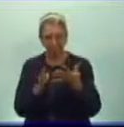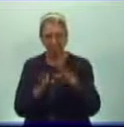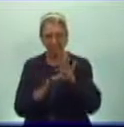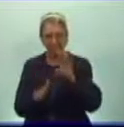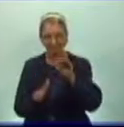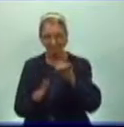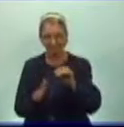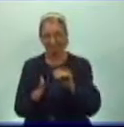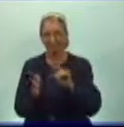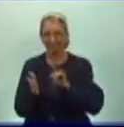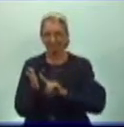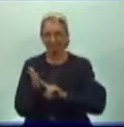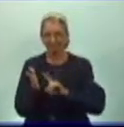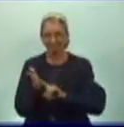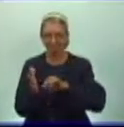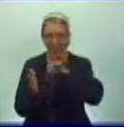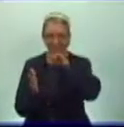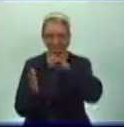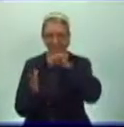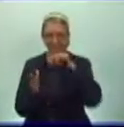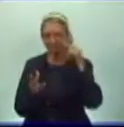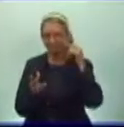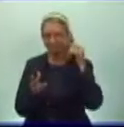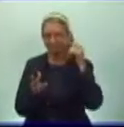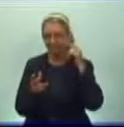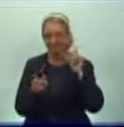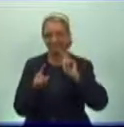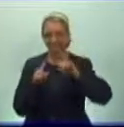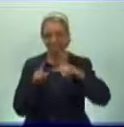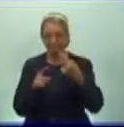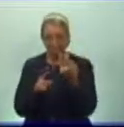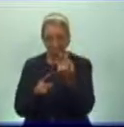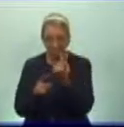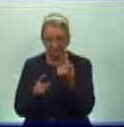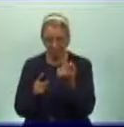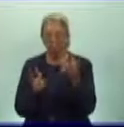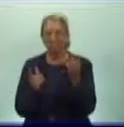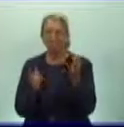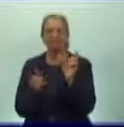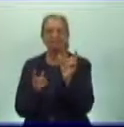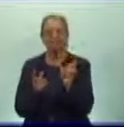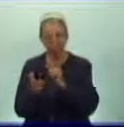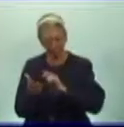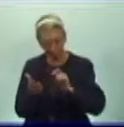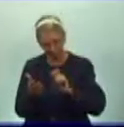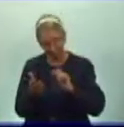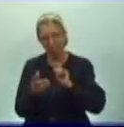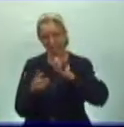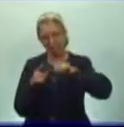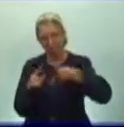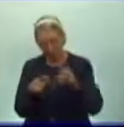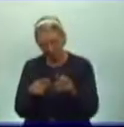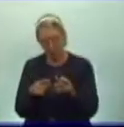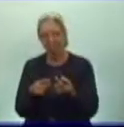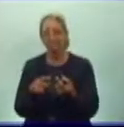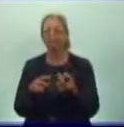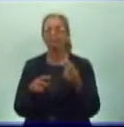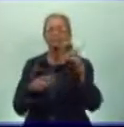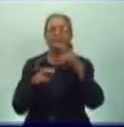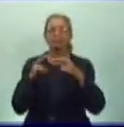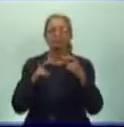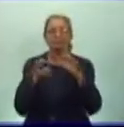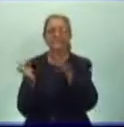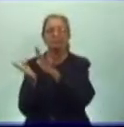padres, se las van a leer, la van a dividir en sílabas y hacer oraciones también de forma oral. Es muy importante que lean y que busquen estas